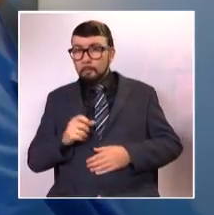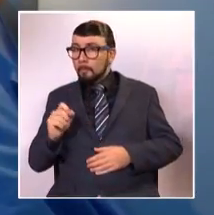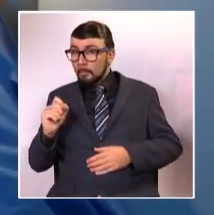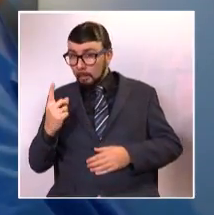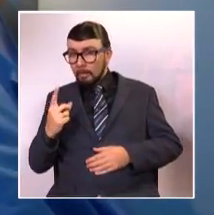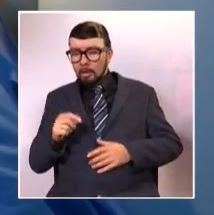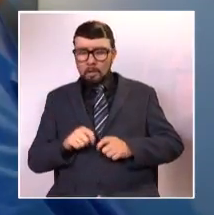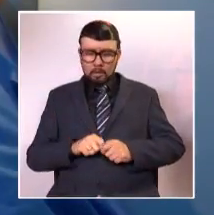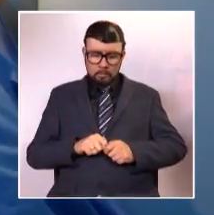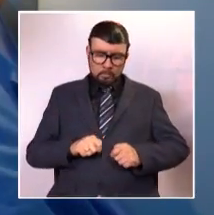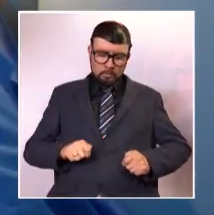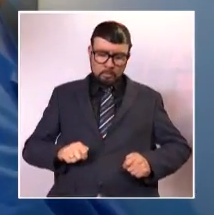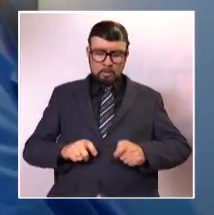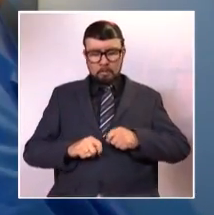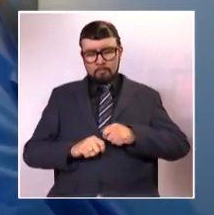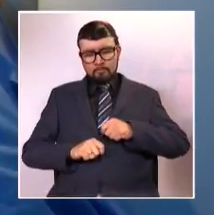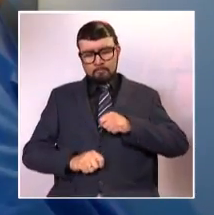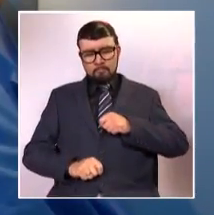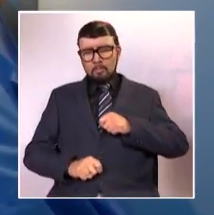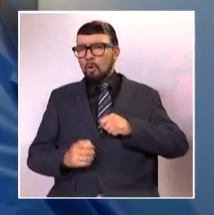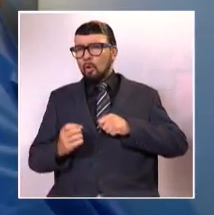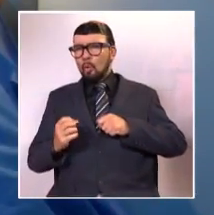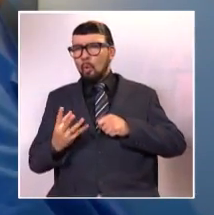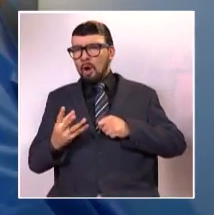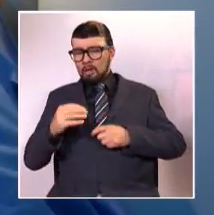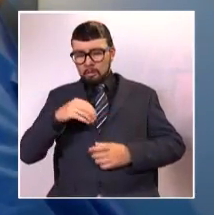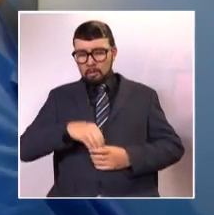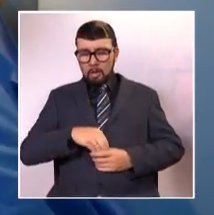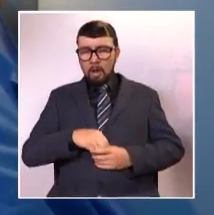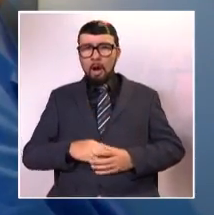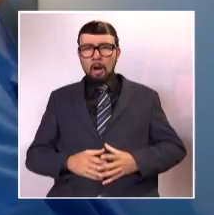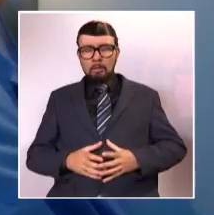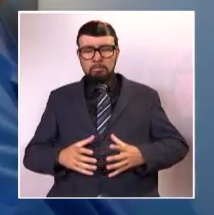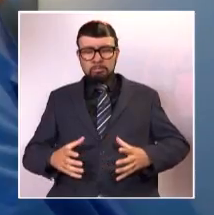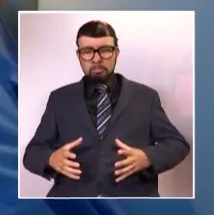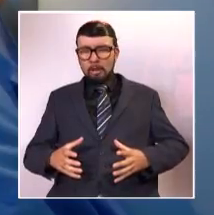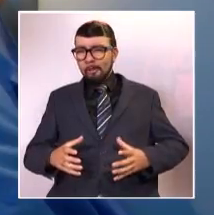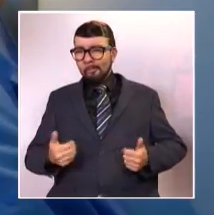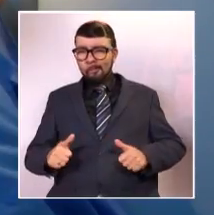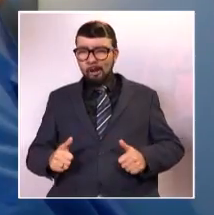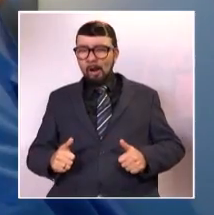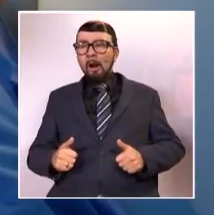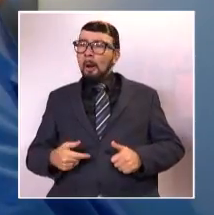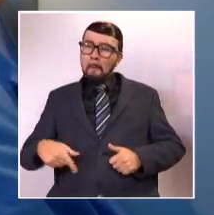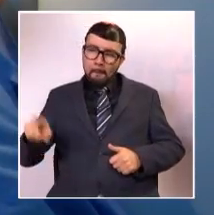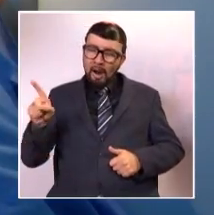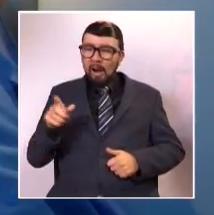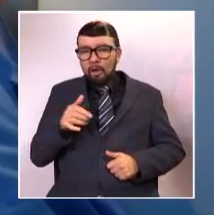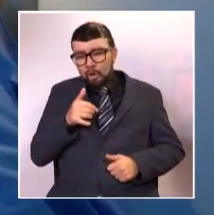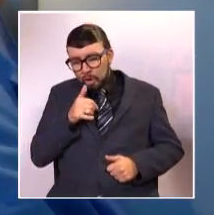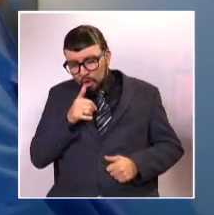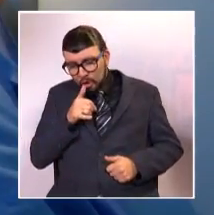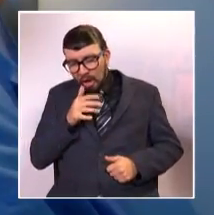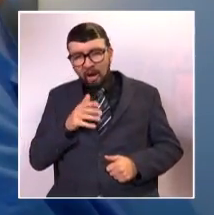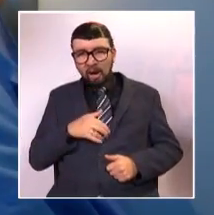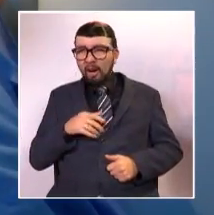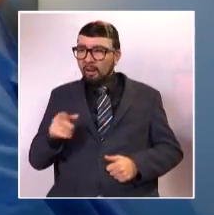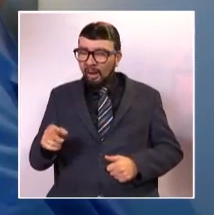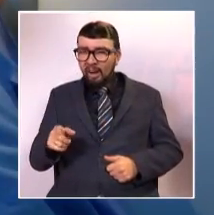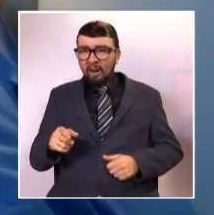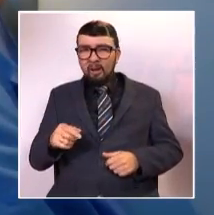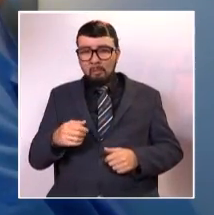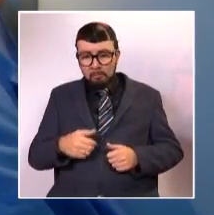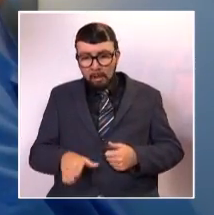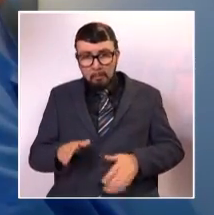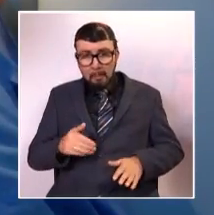cuánto tiene de contenido, de volumen la vejiga, luego lo mandamos a orinar y miramos si hace residuo